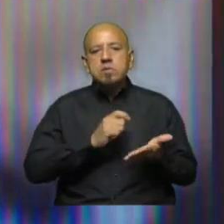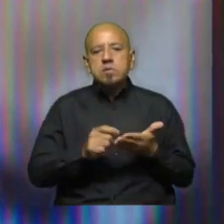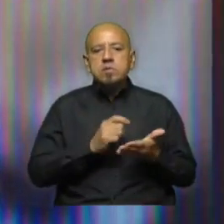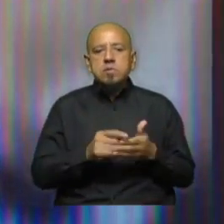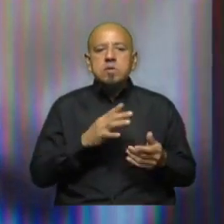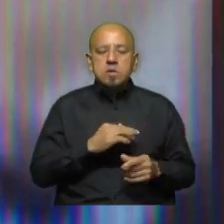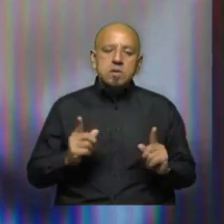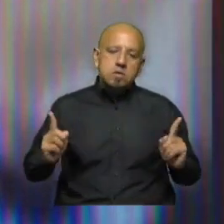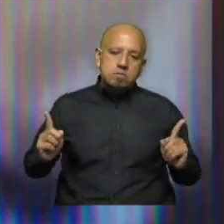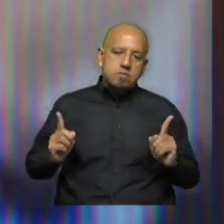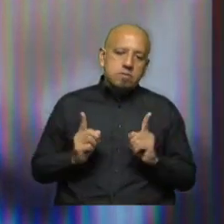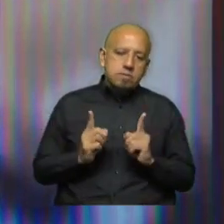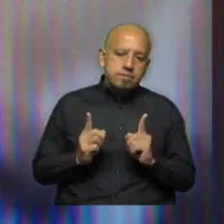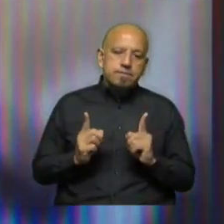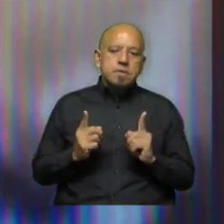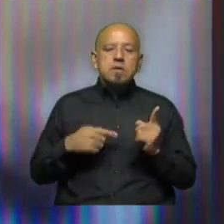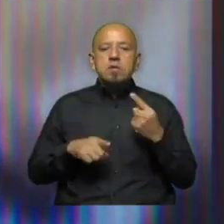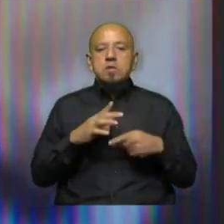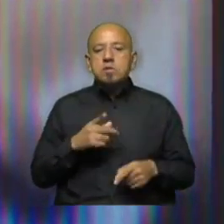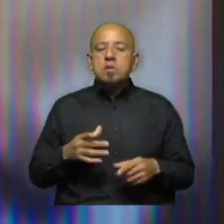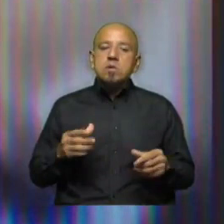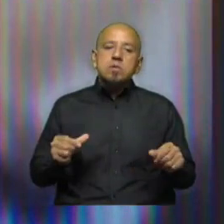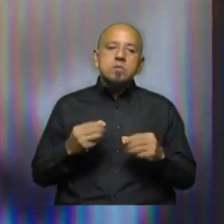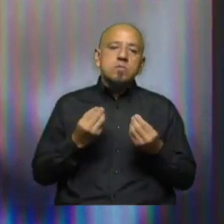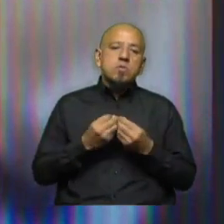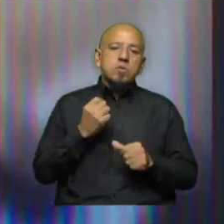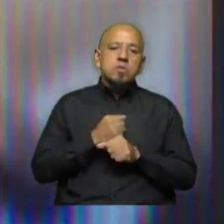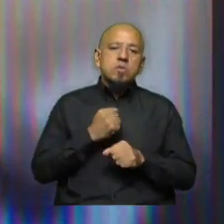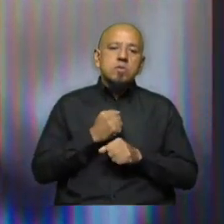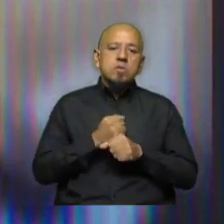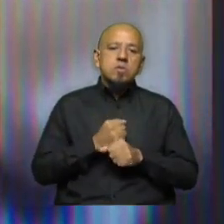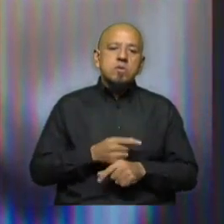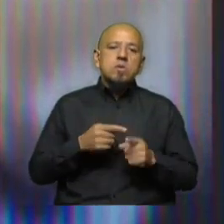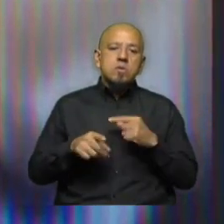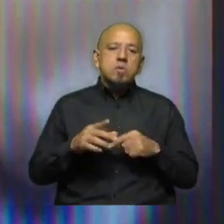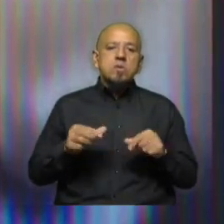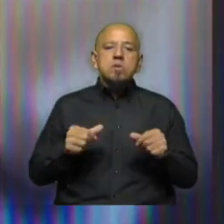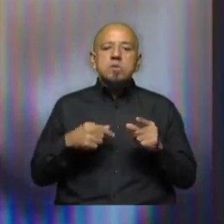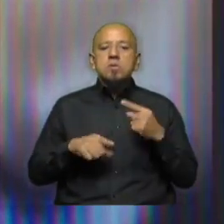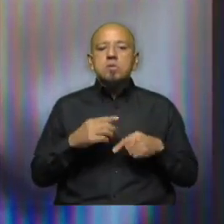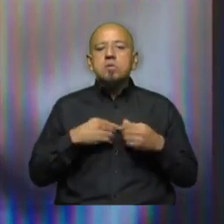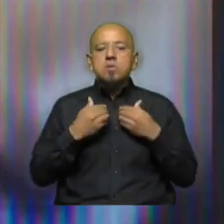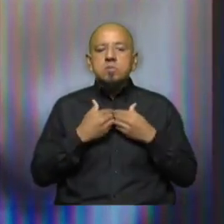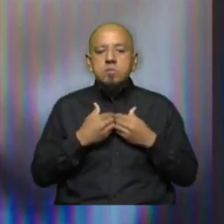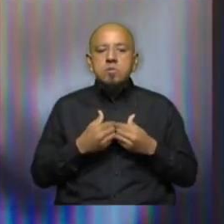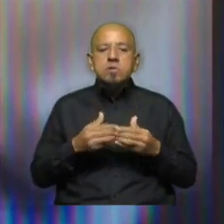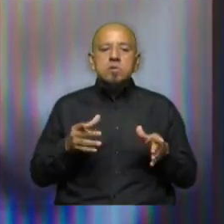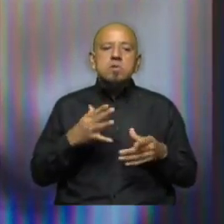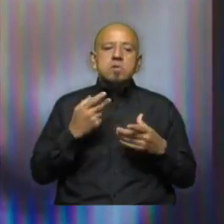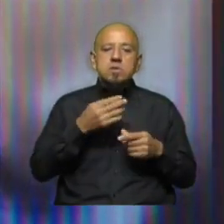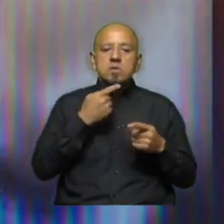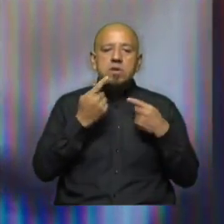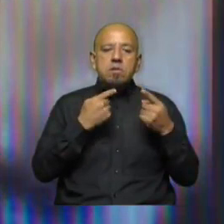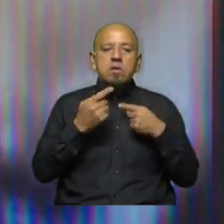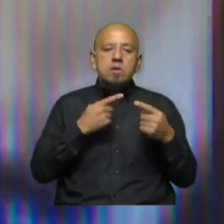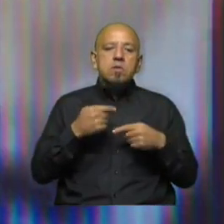recortar después. Entonces sí, la verdad es que es un montón de trabajo y un montón de cosas que se van apasionando, además, porque empezás a profundizar y querés hablar con alguien más, con alguien